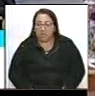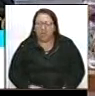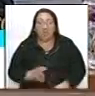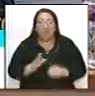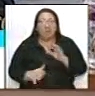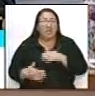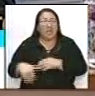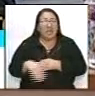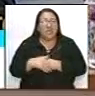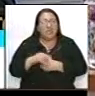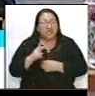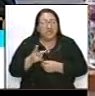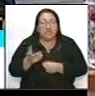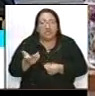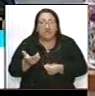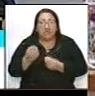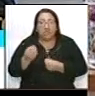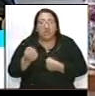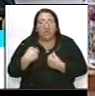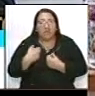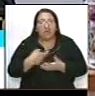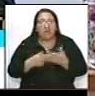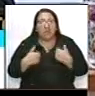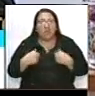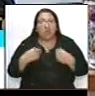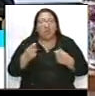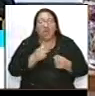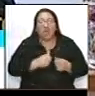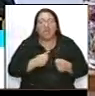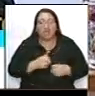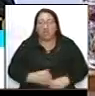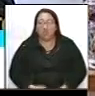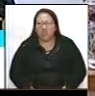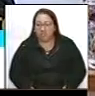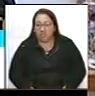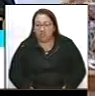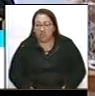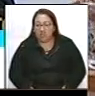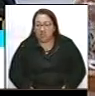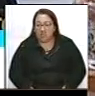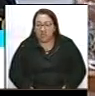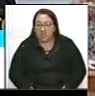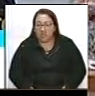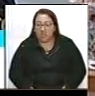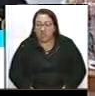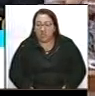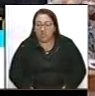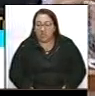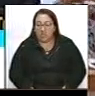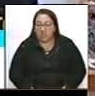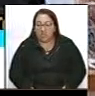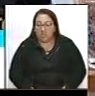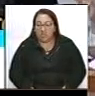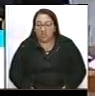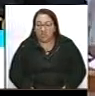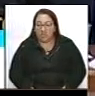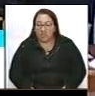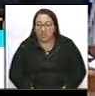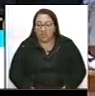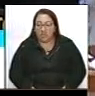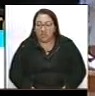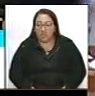y digo, pero ¿por qué tenemos que tener una actitud como Congreso de la República complicándonos la vida por un ciudadano que